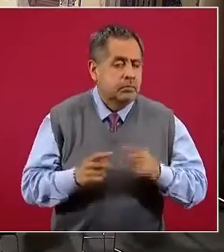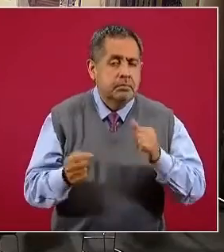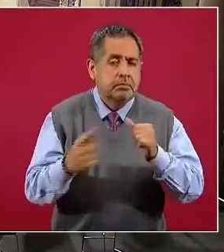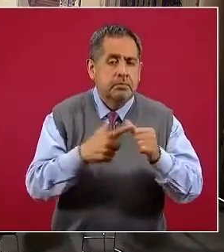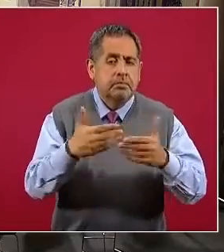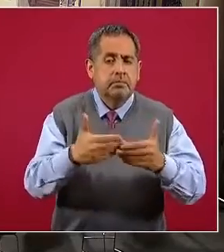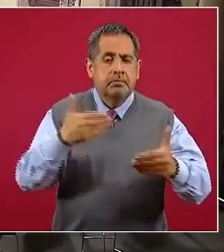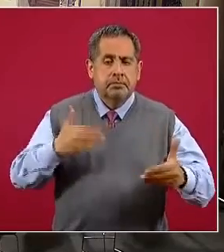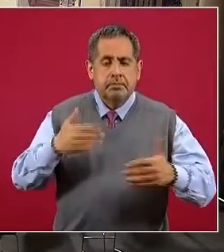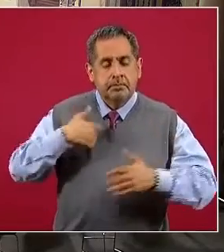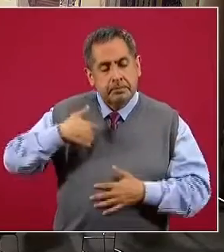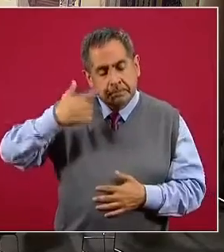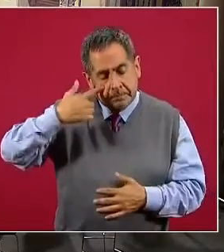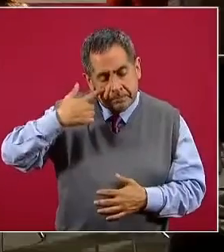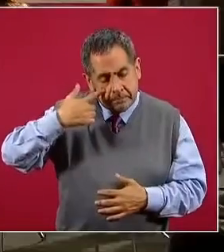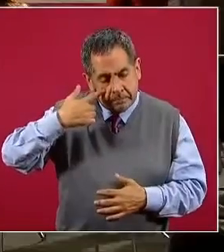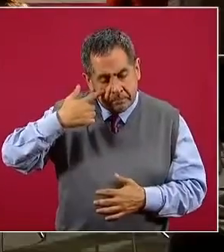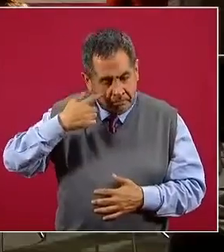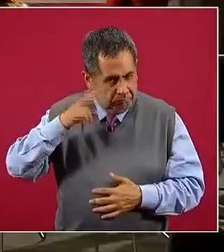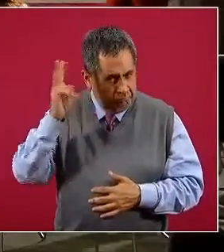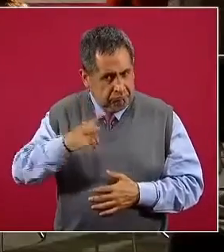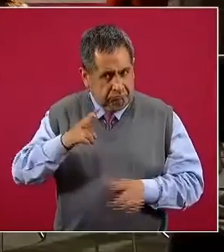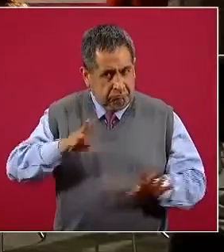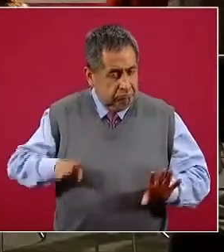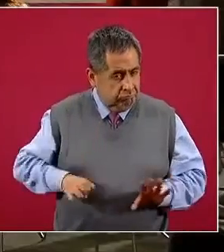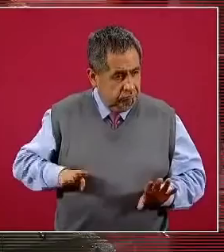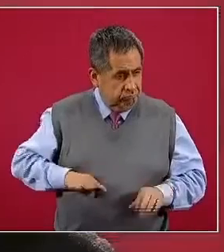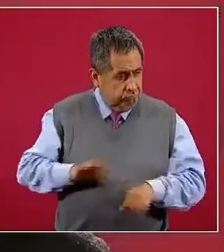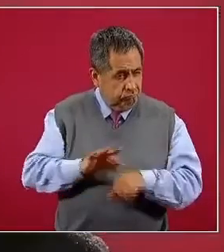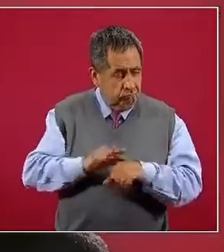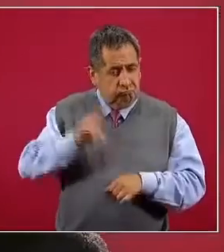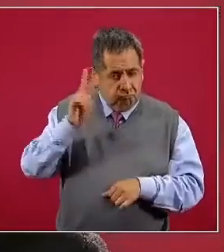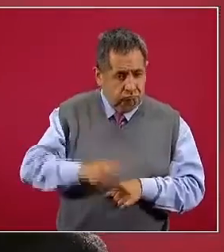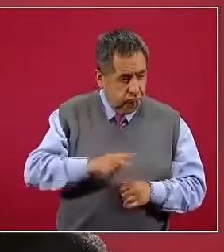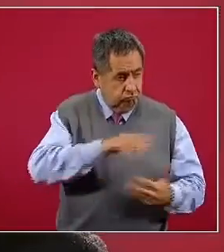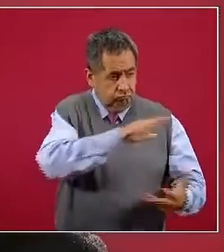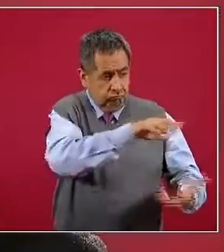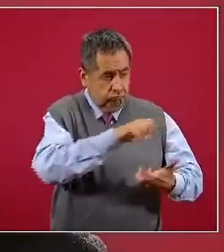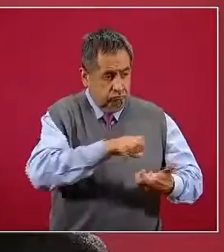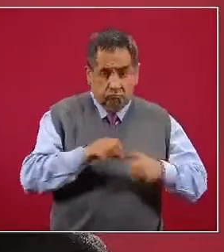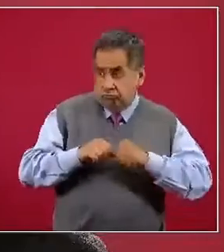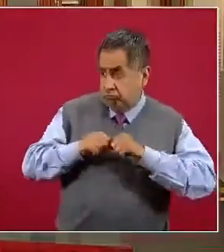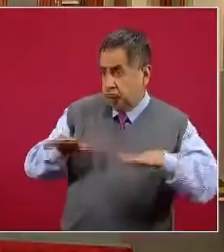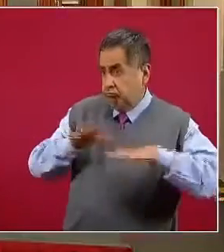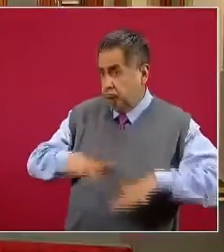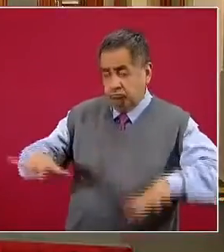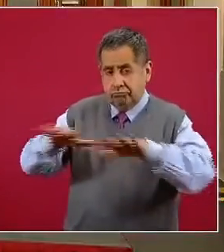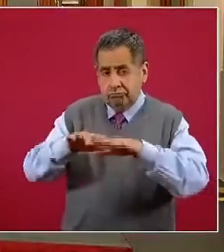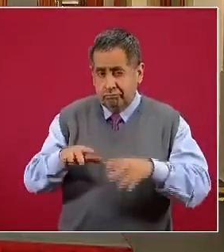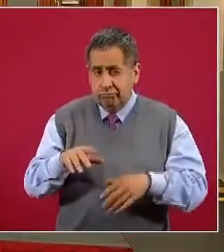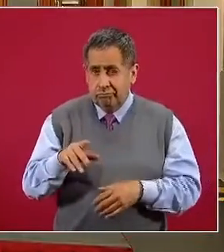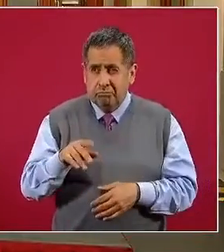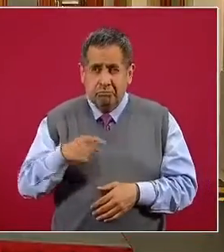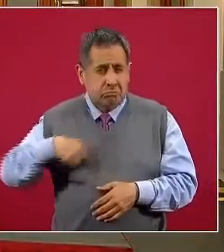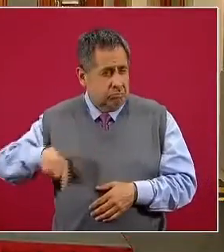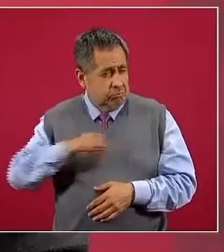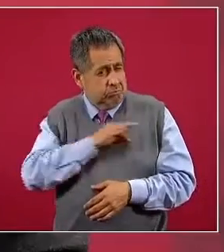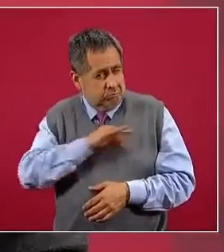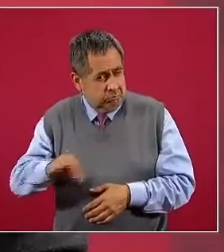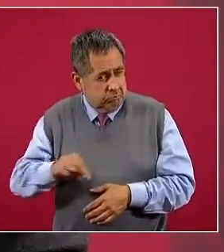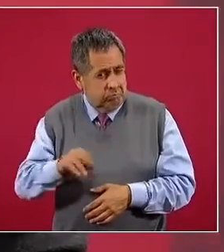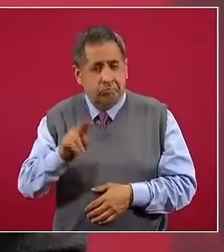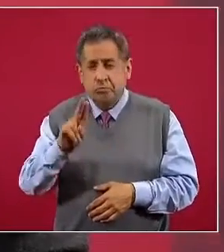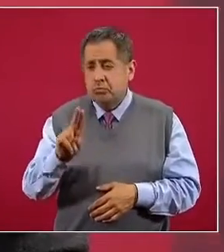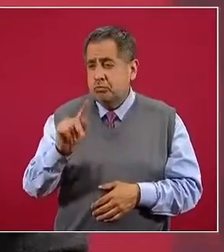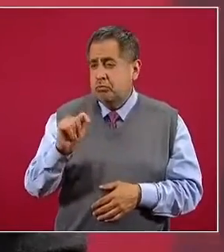que sea realista la posibilidad de garantizar este sistema de ultracongelación que nos permita llevar en